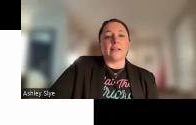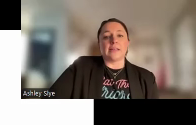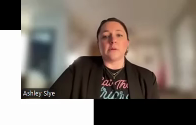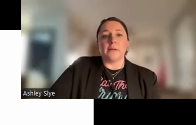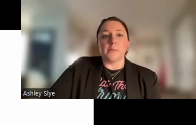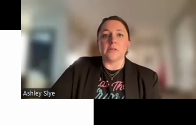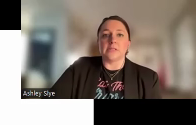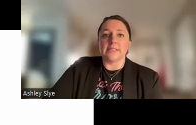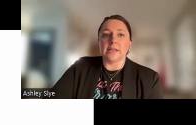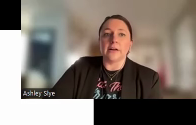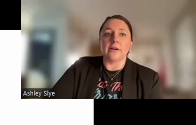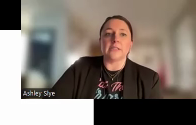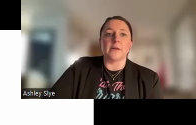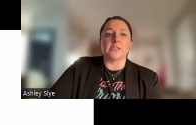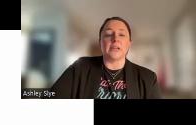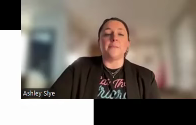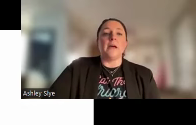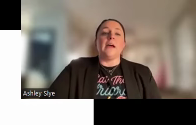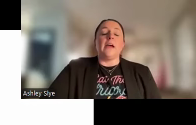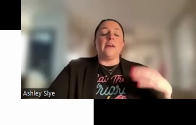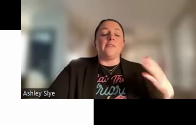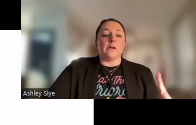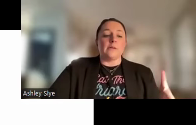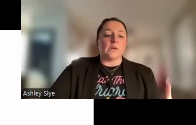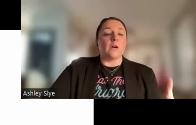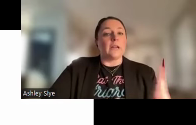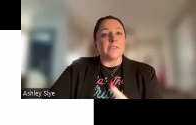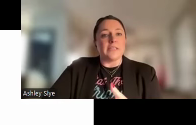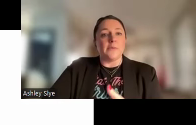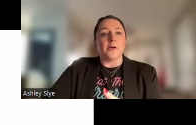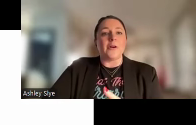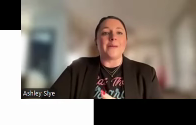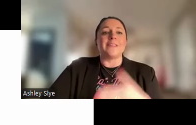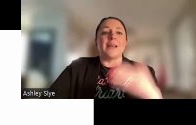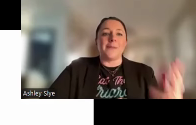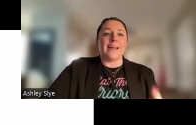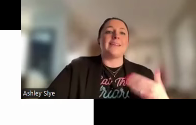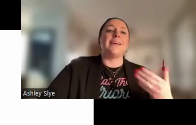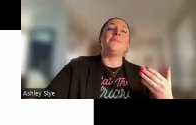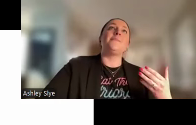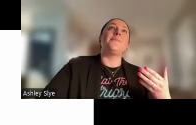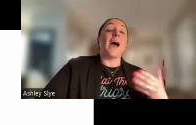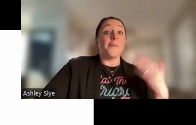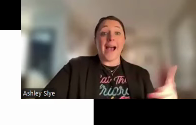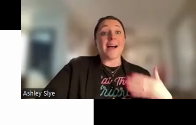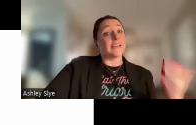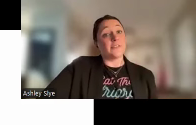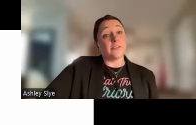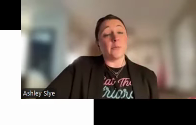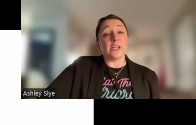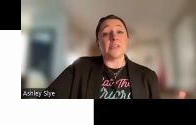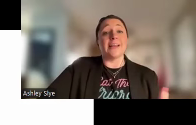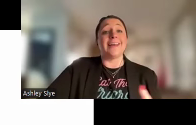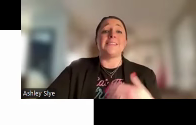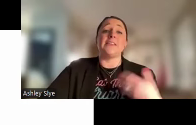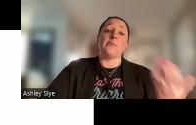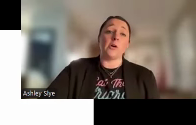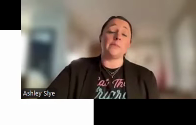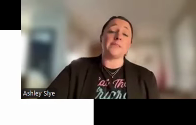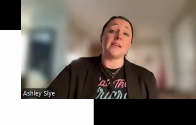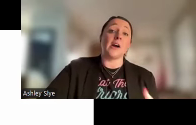Y también hablamos de la confidencialidad, que es muy importante considerar, porque cuando los programas